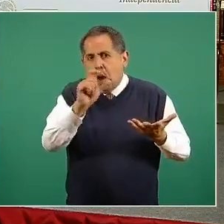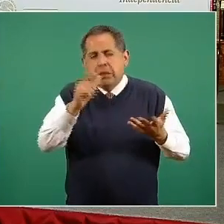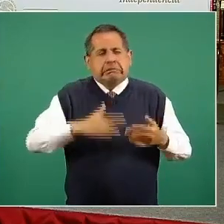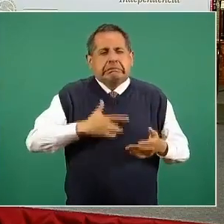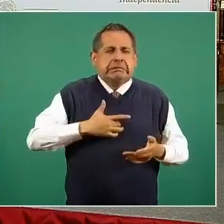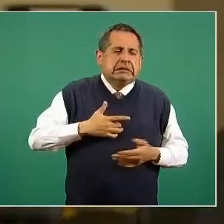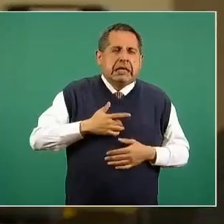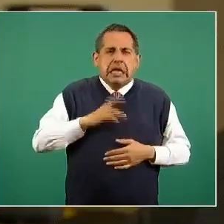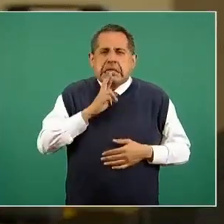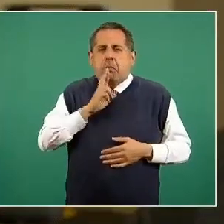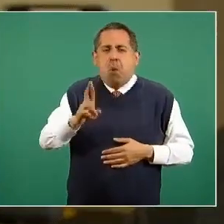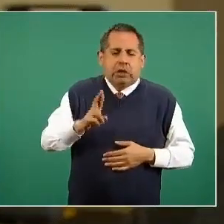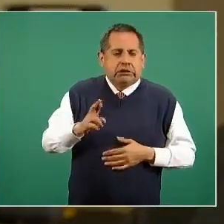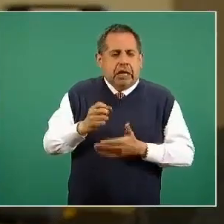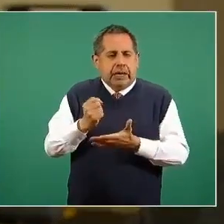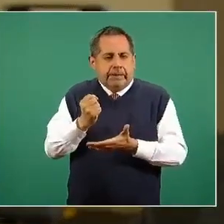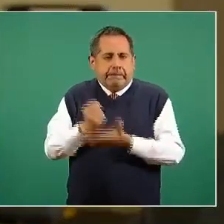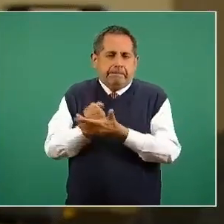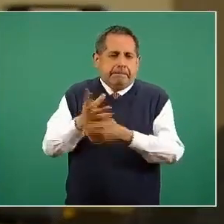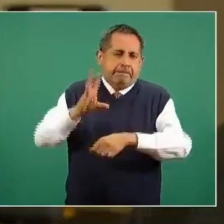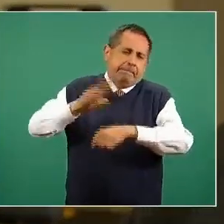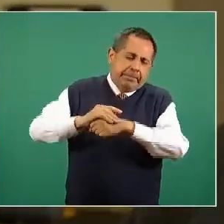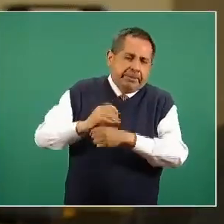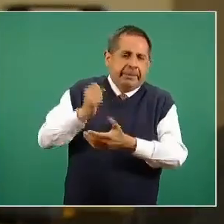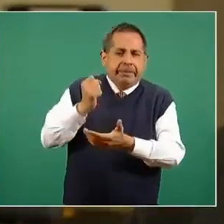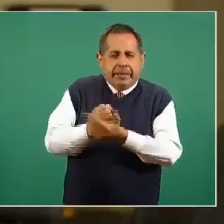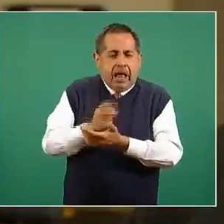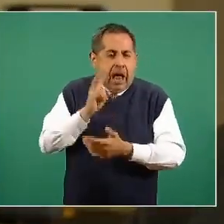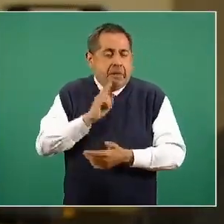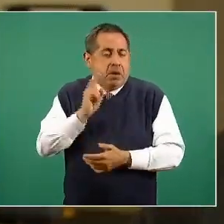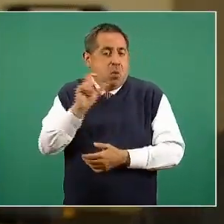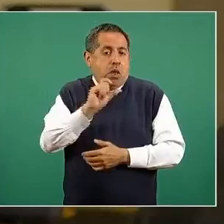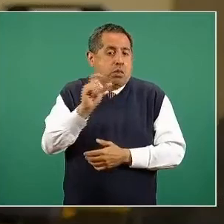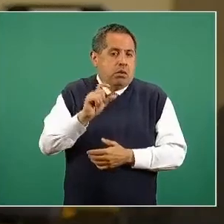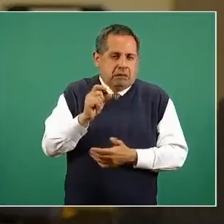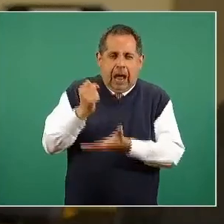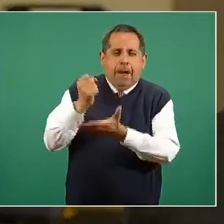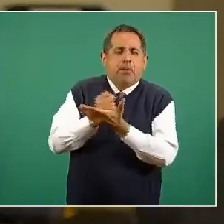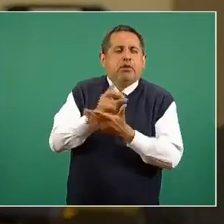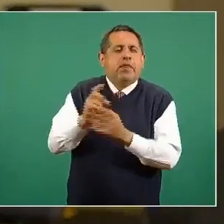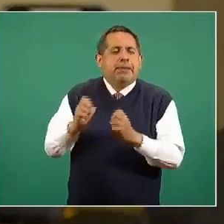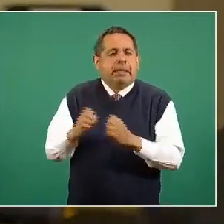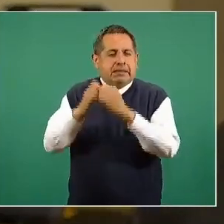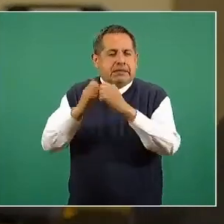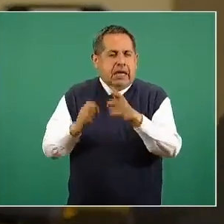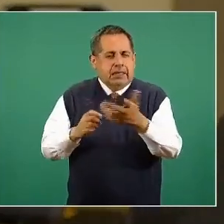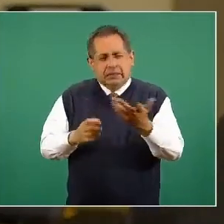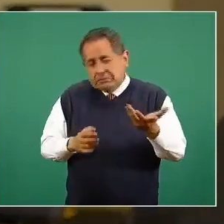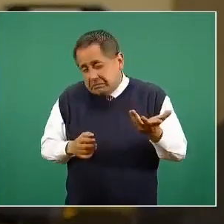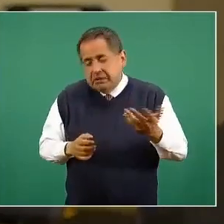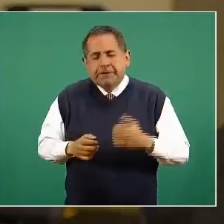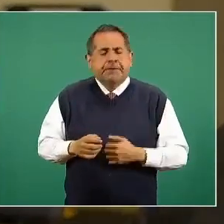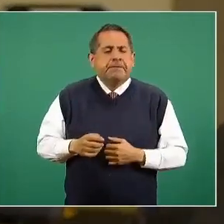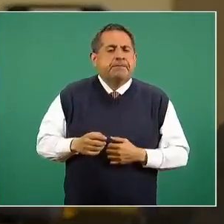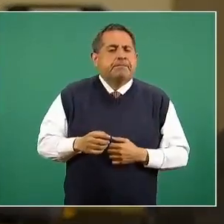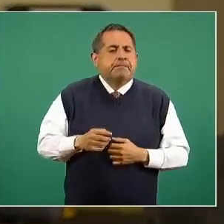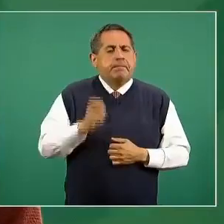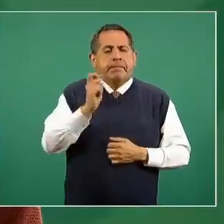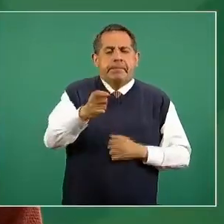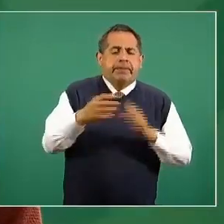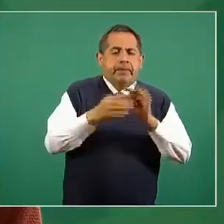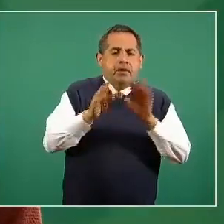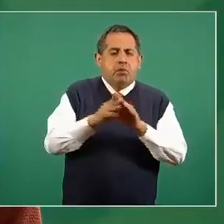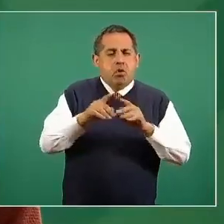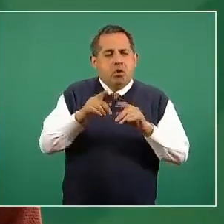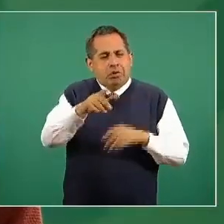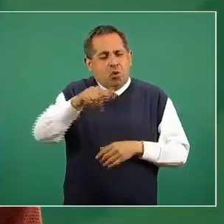estiman que podría ya pues ser una aprobación de emergencia como las otras. Y por último, preguntarle también sobre un